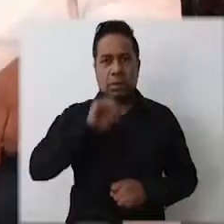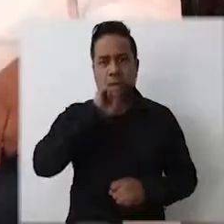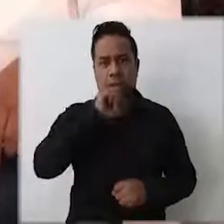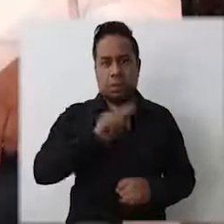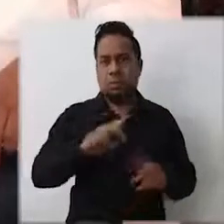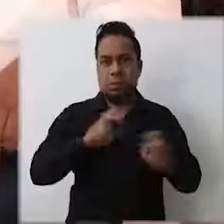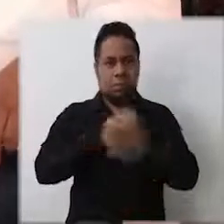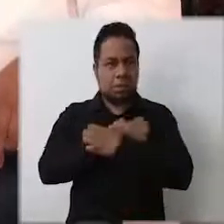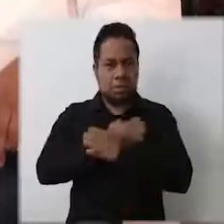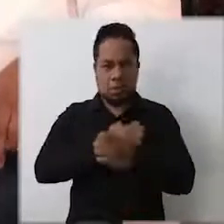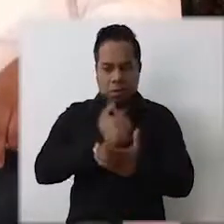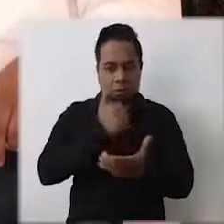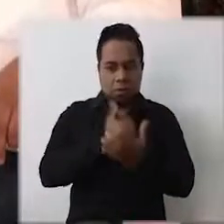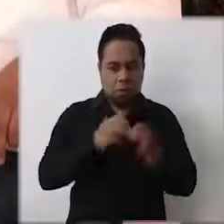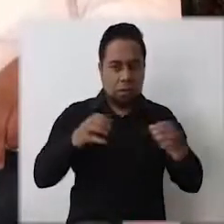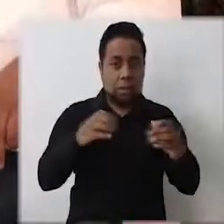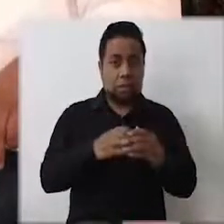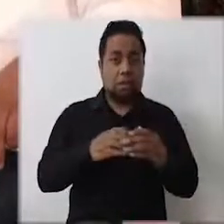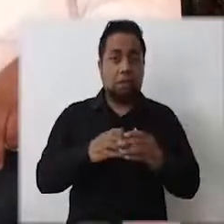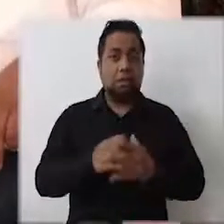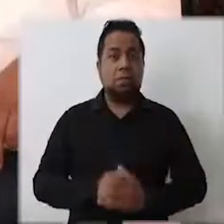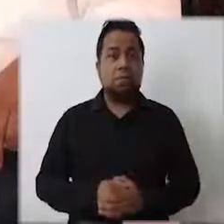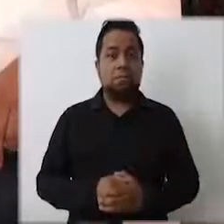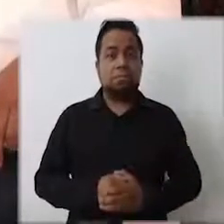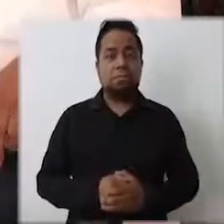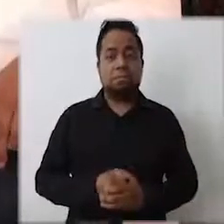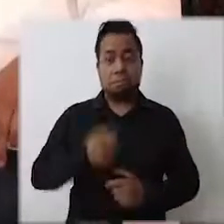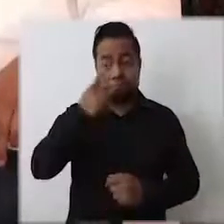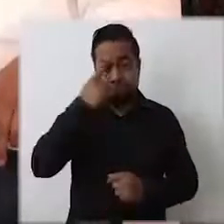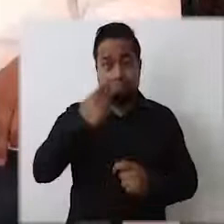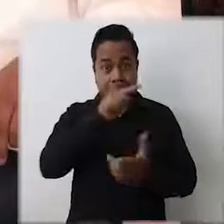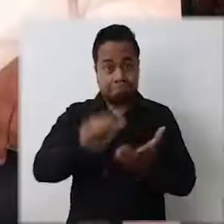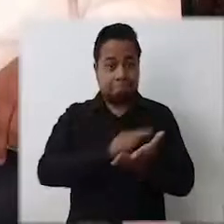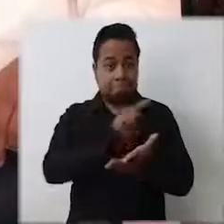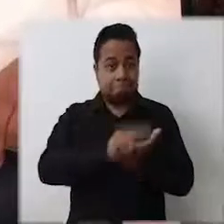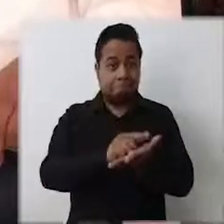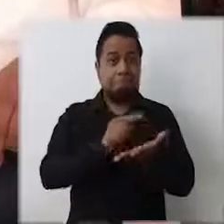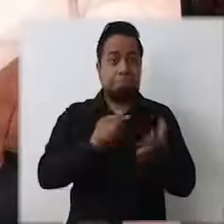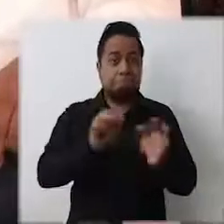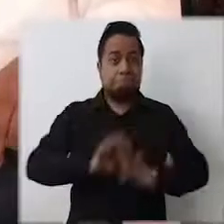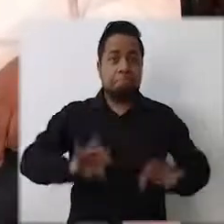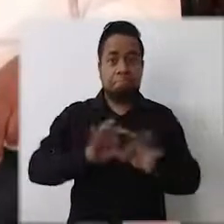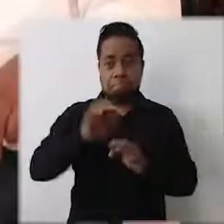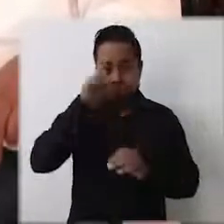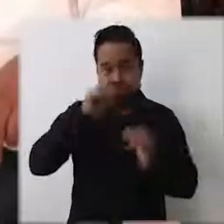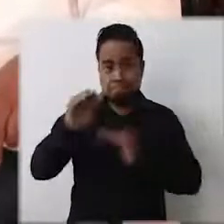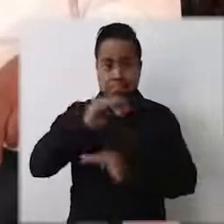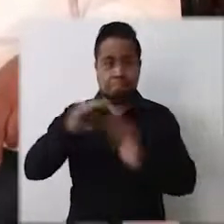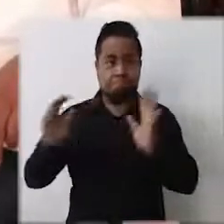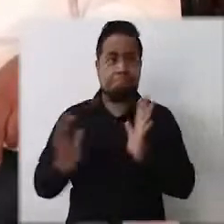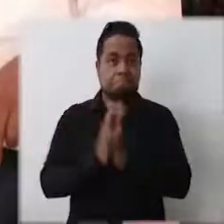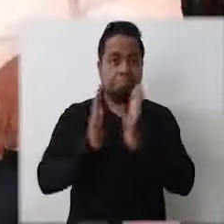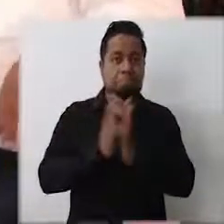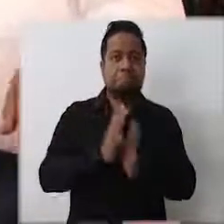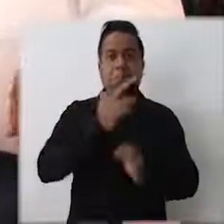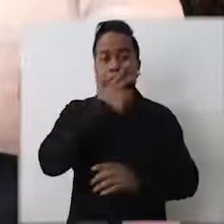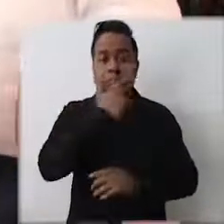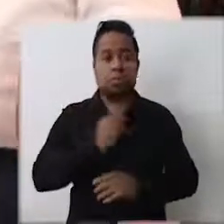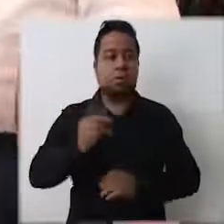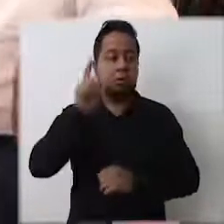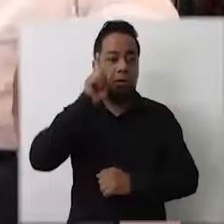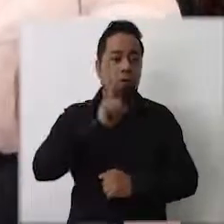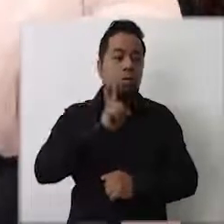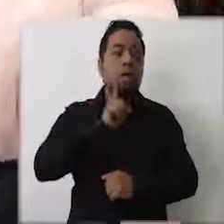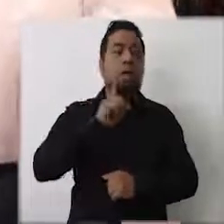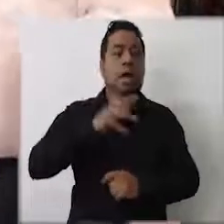no limitativa que realiza la comisión será organizar actividades en conjunto con la sociedad civil, la